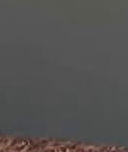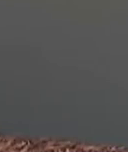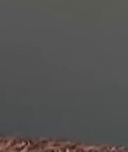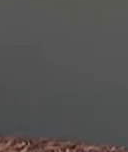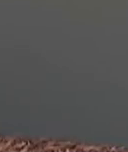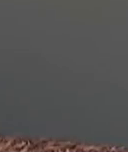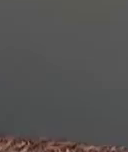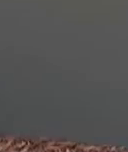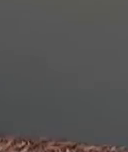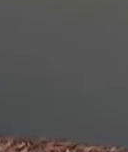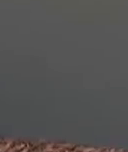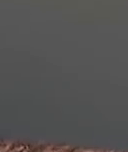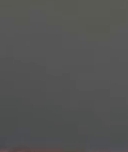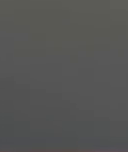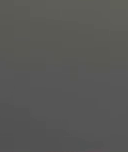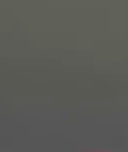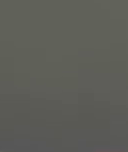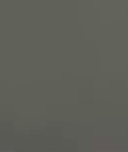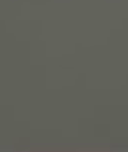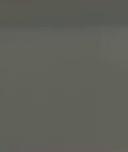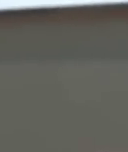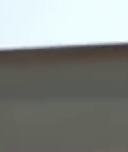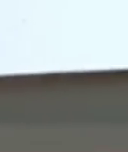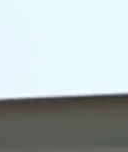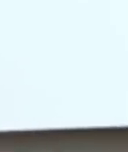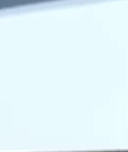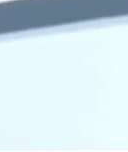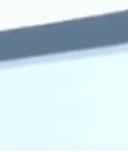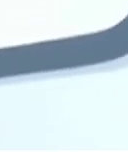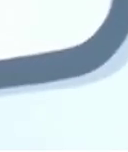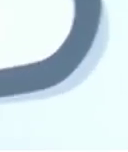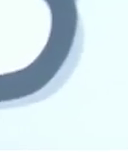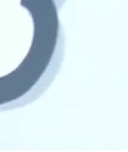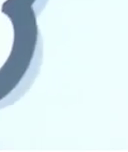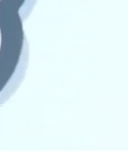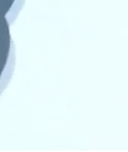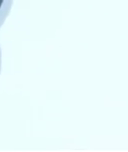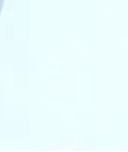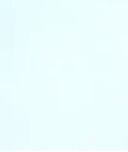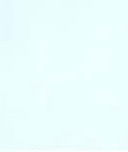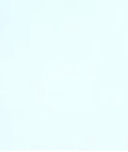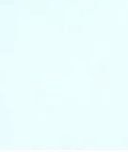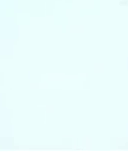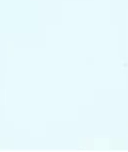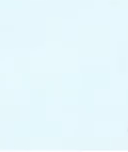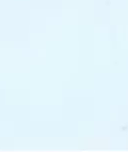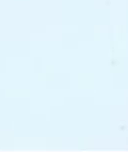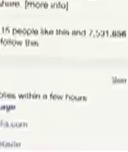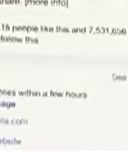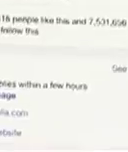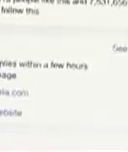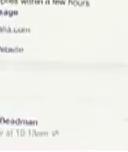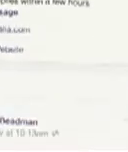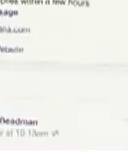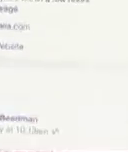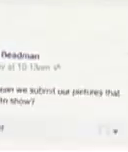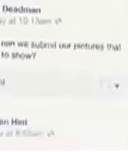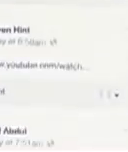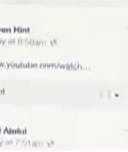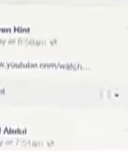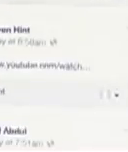las medidas es la creación de una red europea independiente de verificadores de información para conseguir una